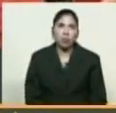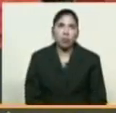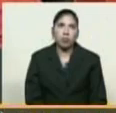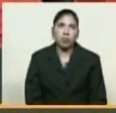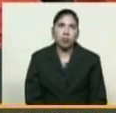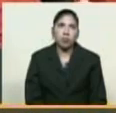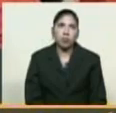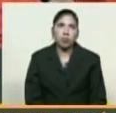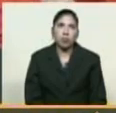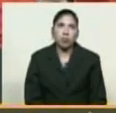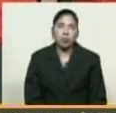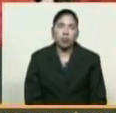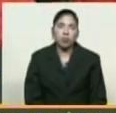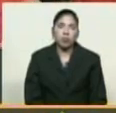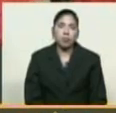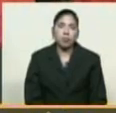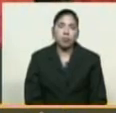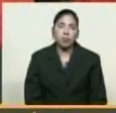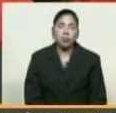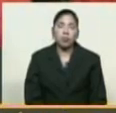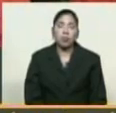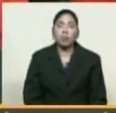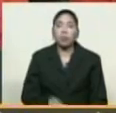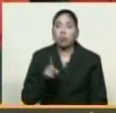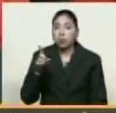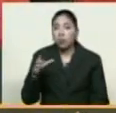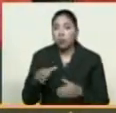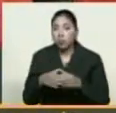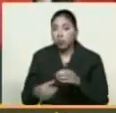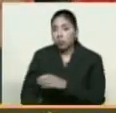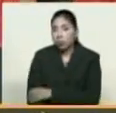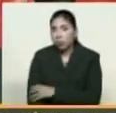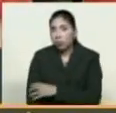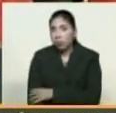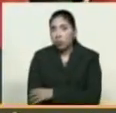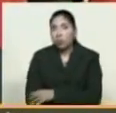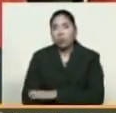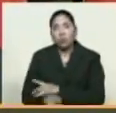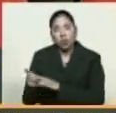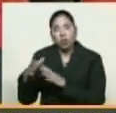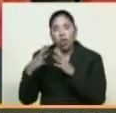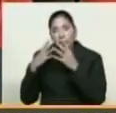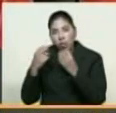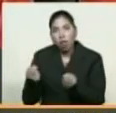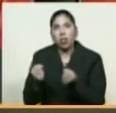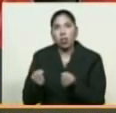cifradas esperanzas que la derecha venezolana entienda que se ha ido por un gran barranco,